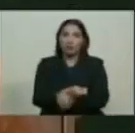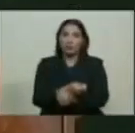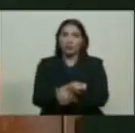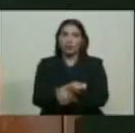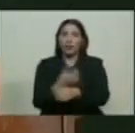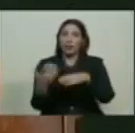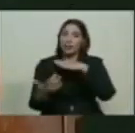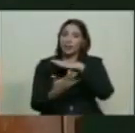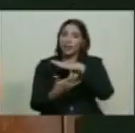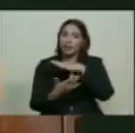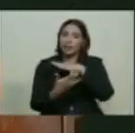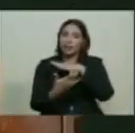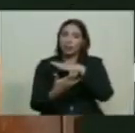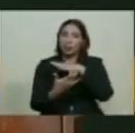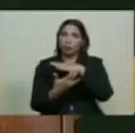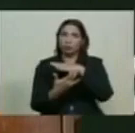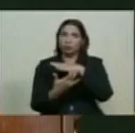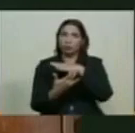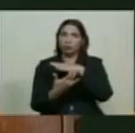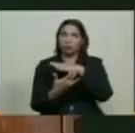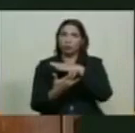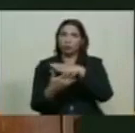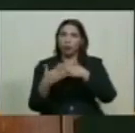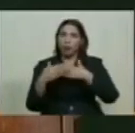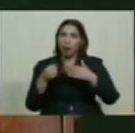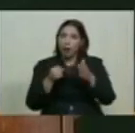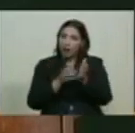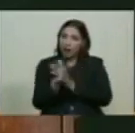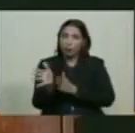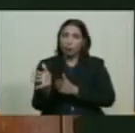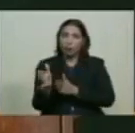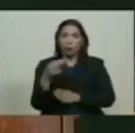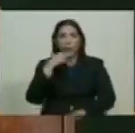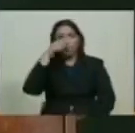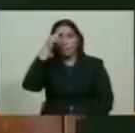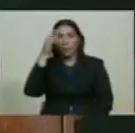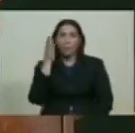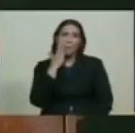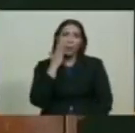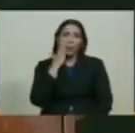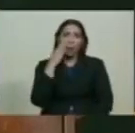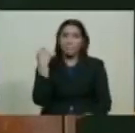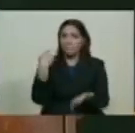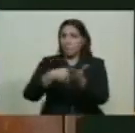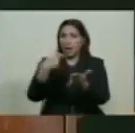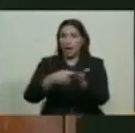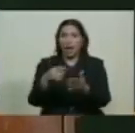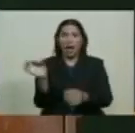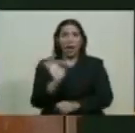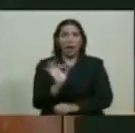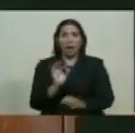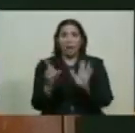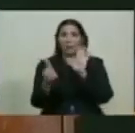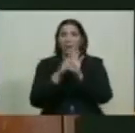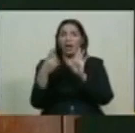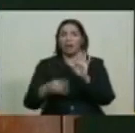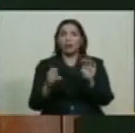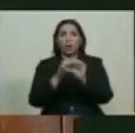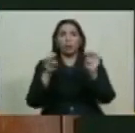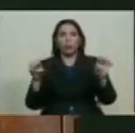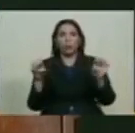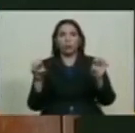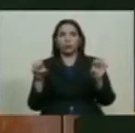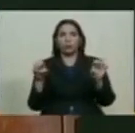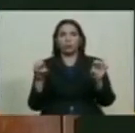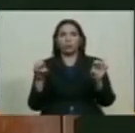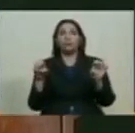medio de manera gratuita, sin que sus padres hayan tenido que pagar por ese derecho a la educación,